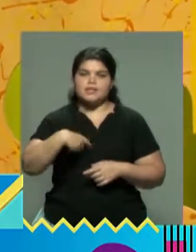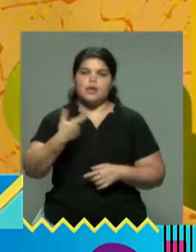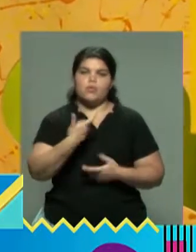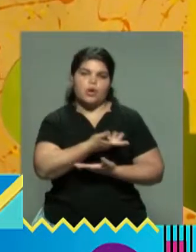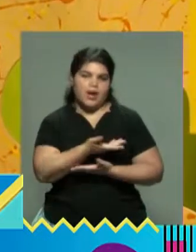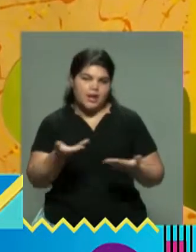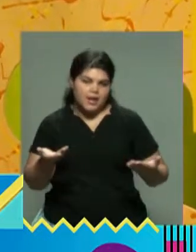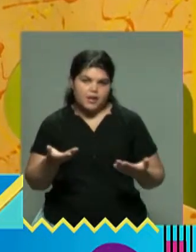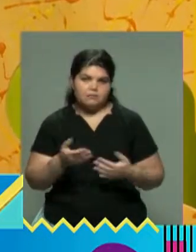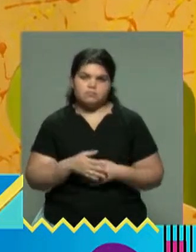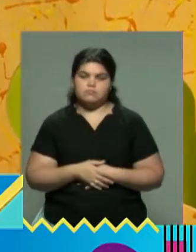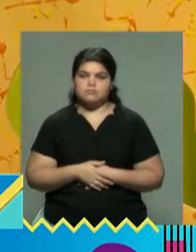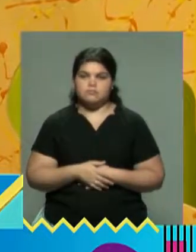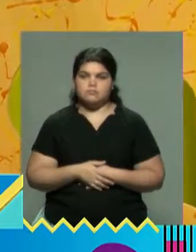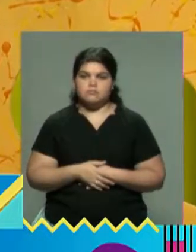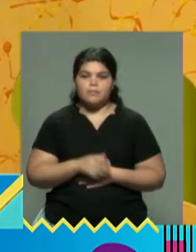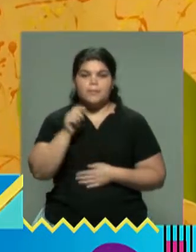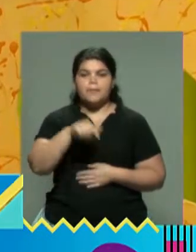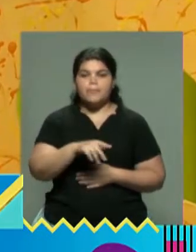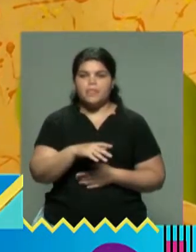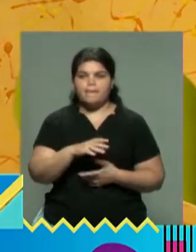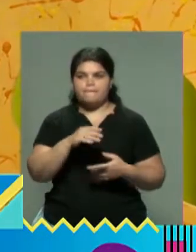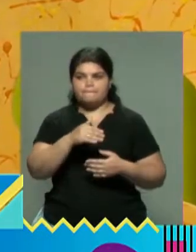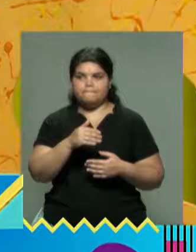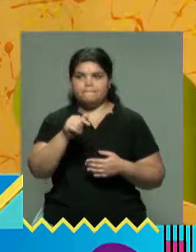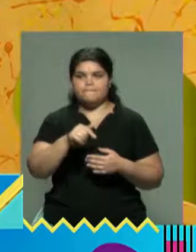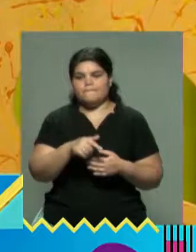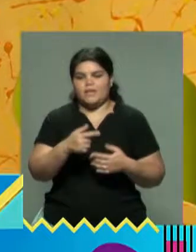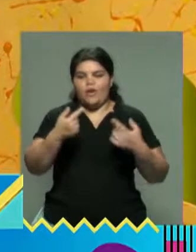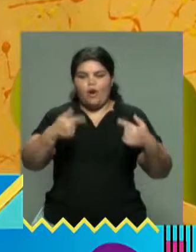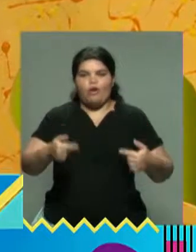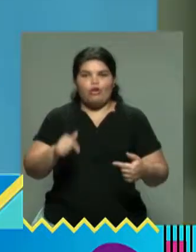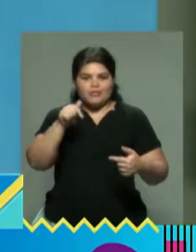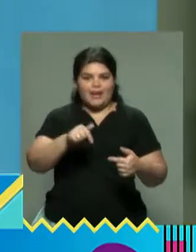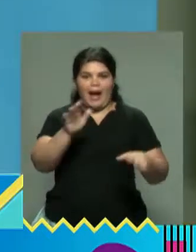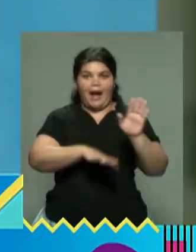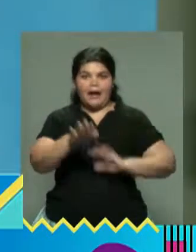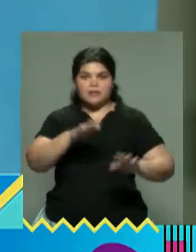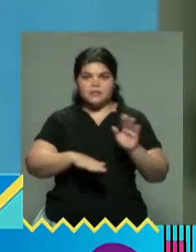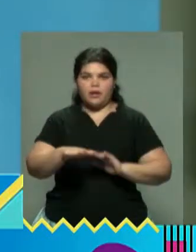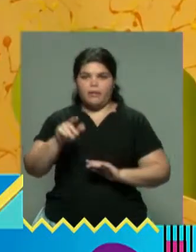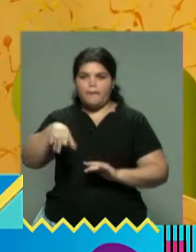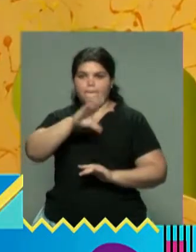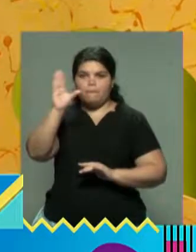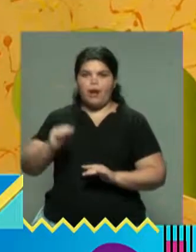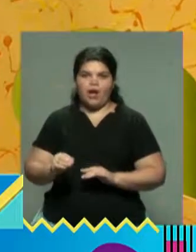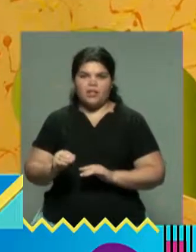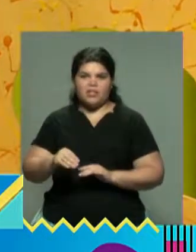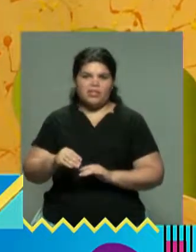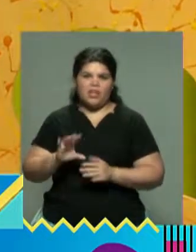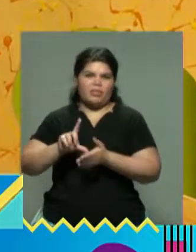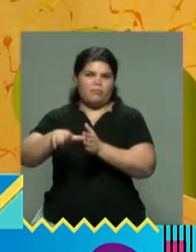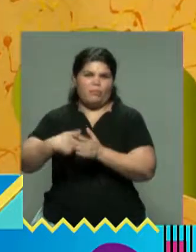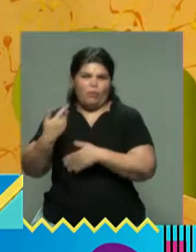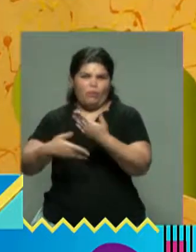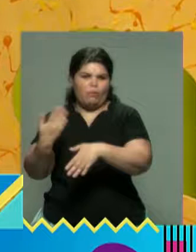dicen, no, como no sirve, bueno, sí, al fondo del balde siempre te va a servir, porque la persona que lo firma está sabiendo que